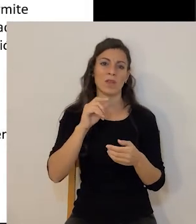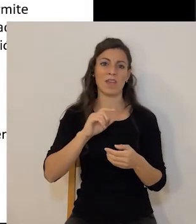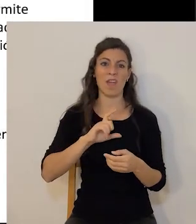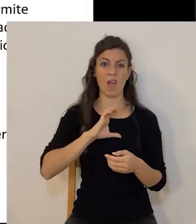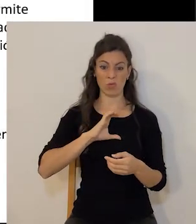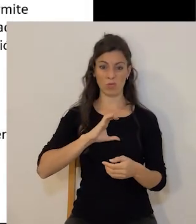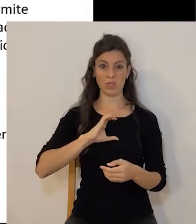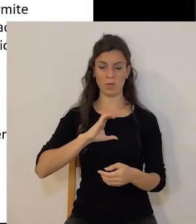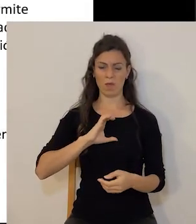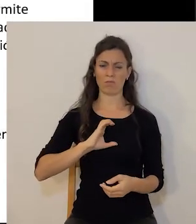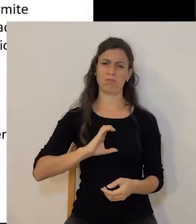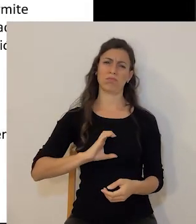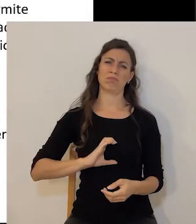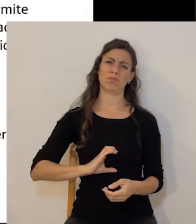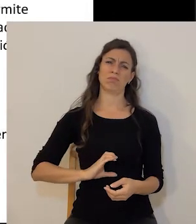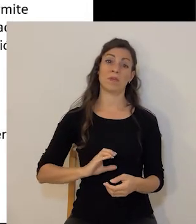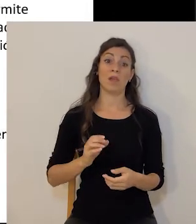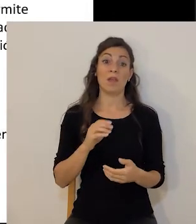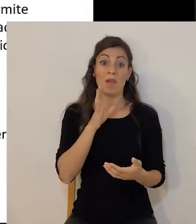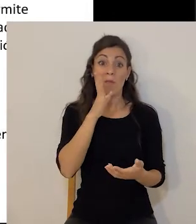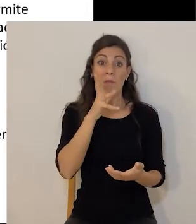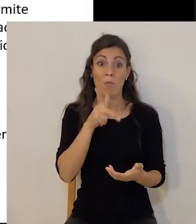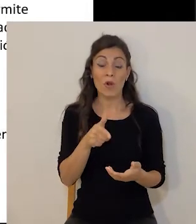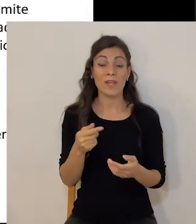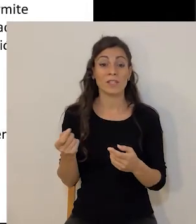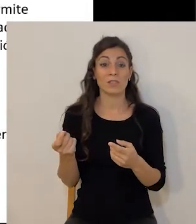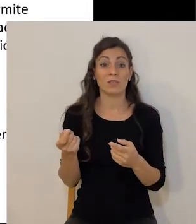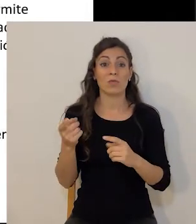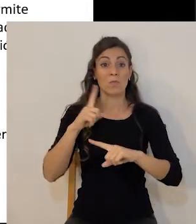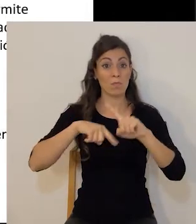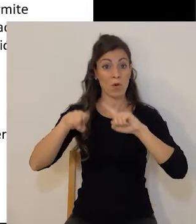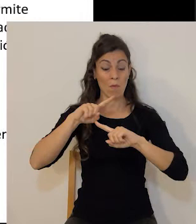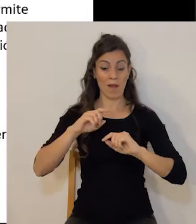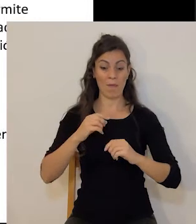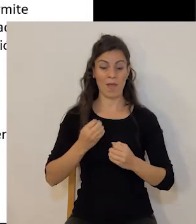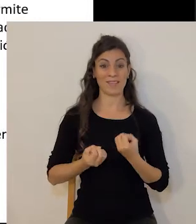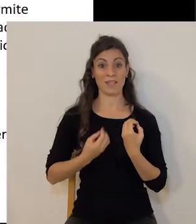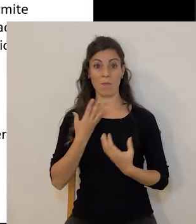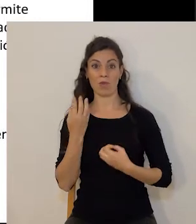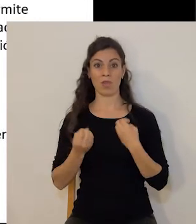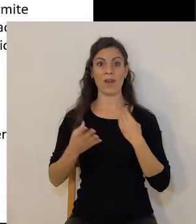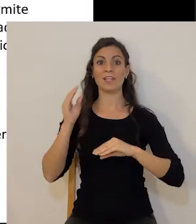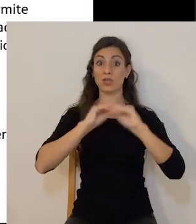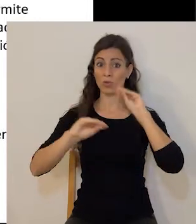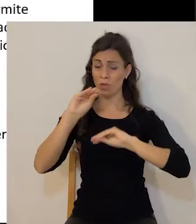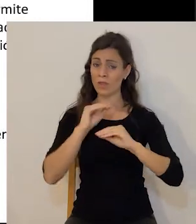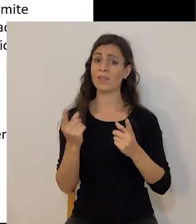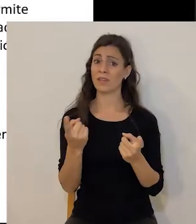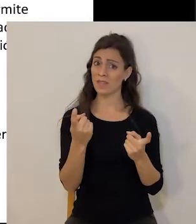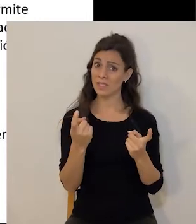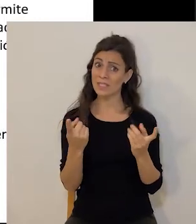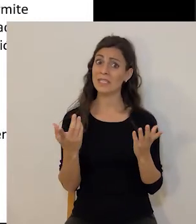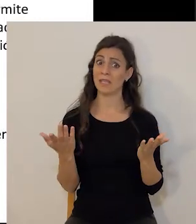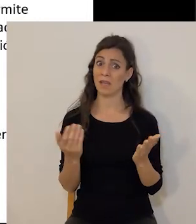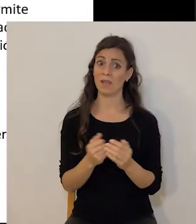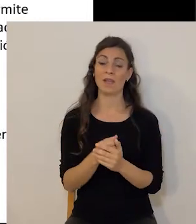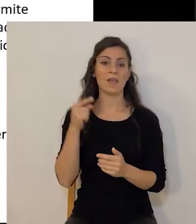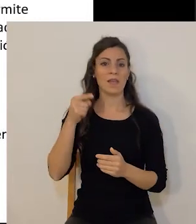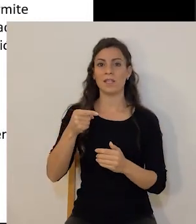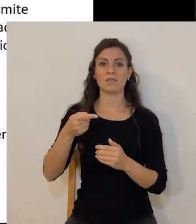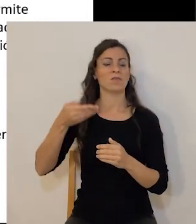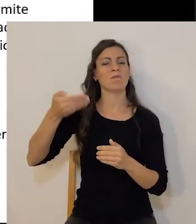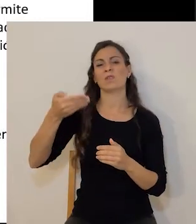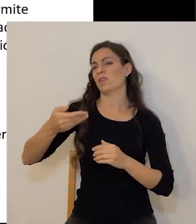autoestima. Entonces también necesitan solventar sus problemas emocionales, que es quizá la parte más